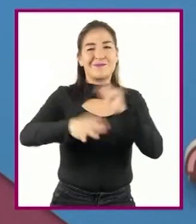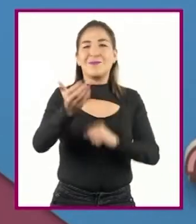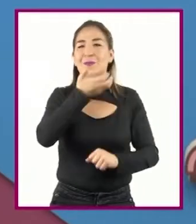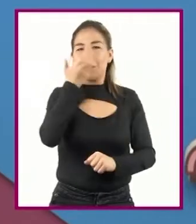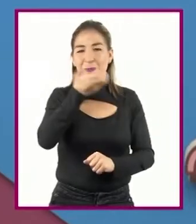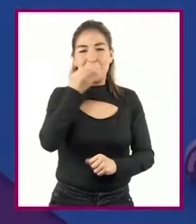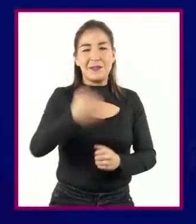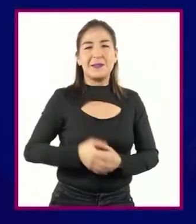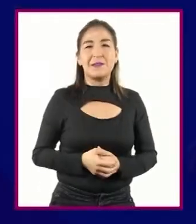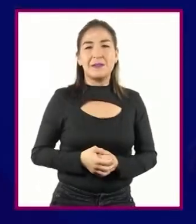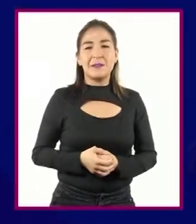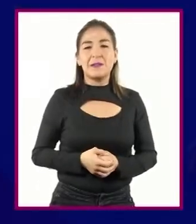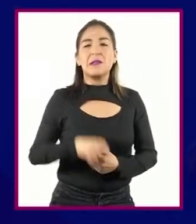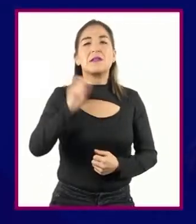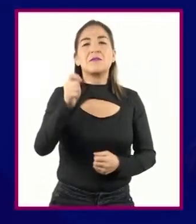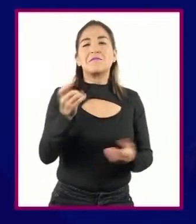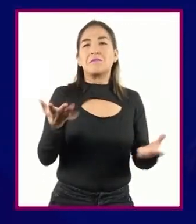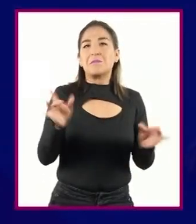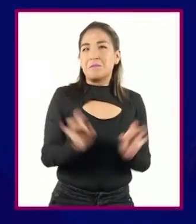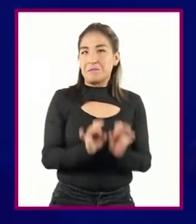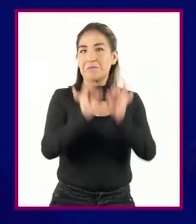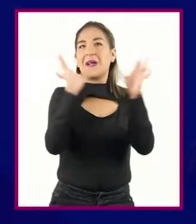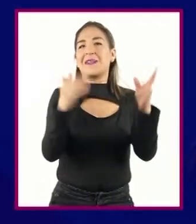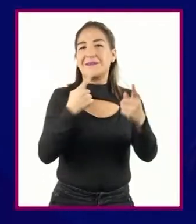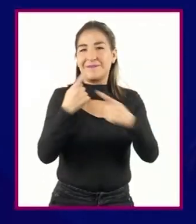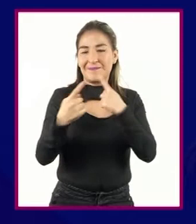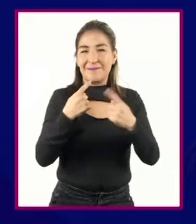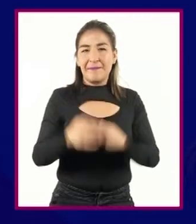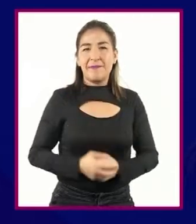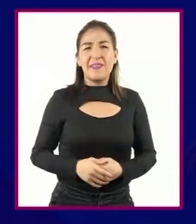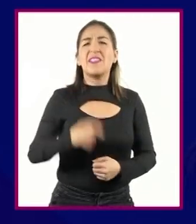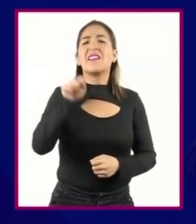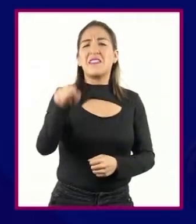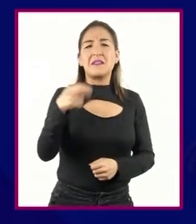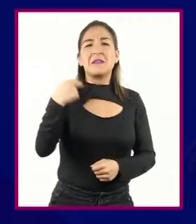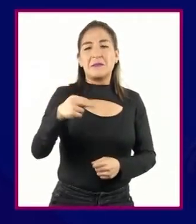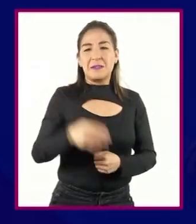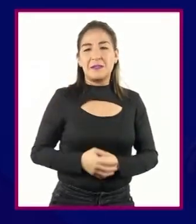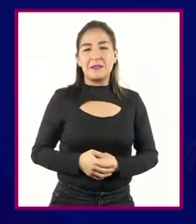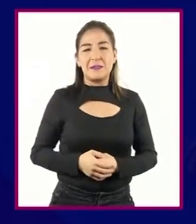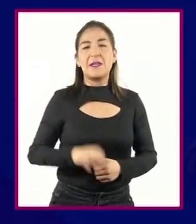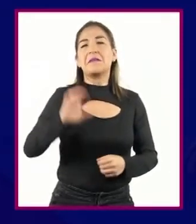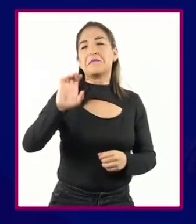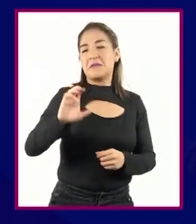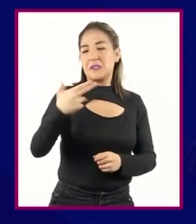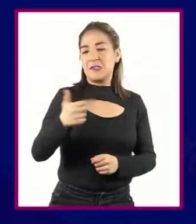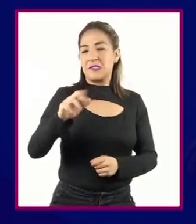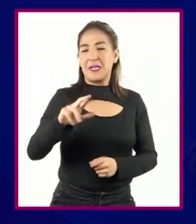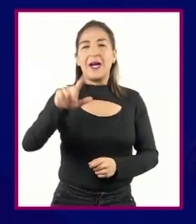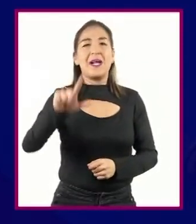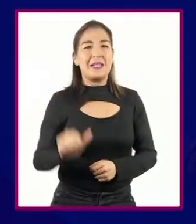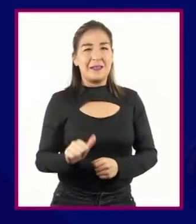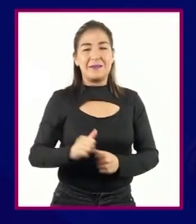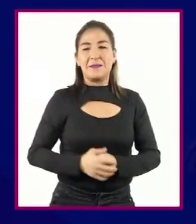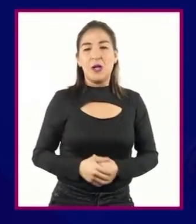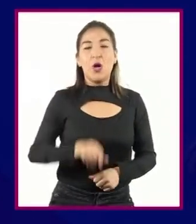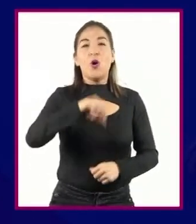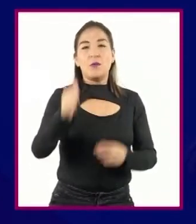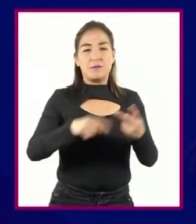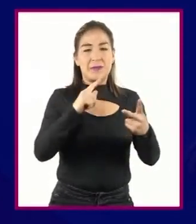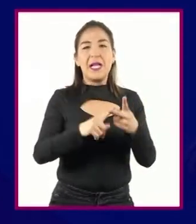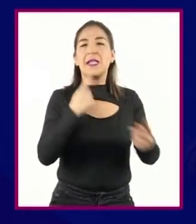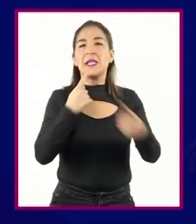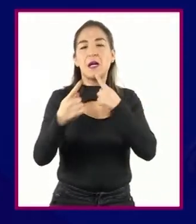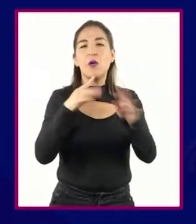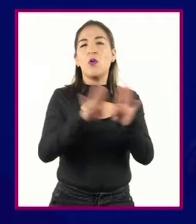nosotros. Es el espontáneo y lo denominamos también charla. El siguiente es el diálogo